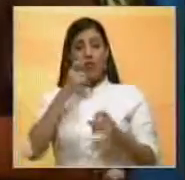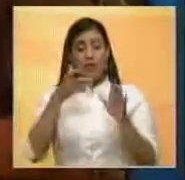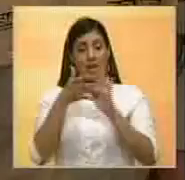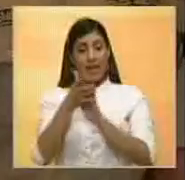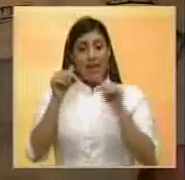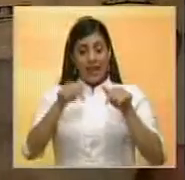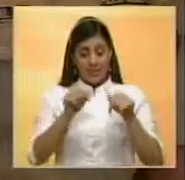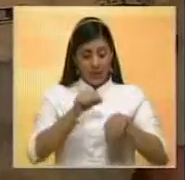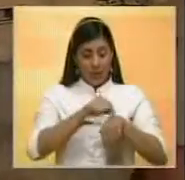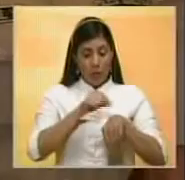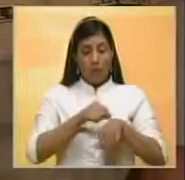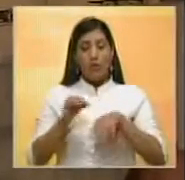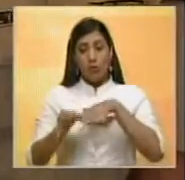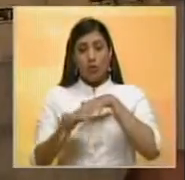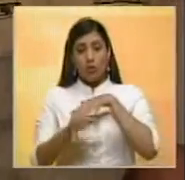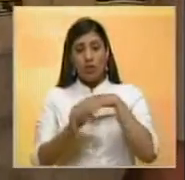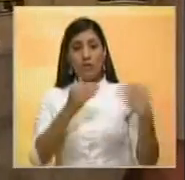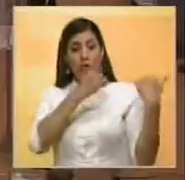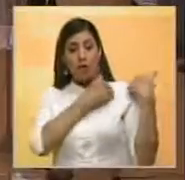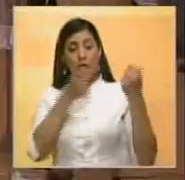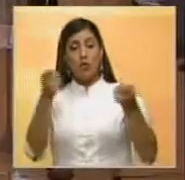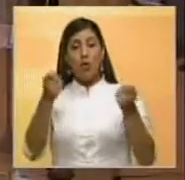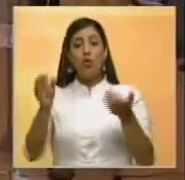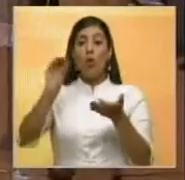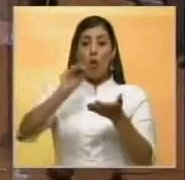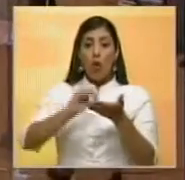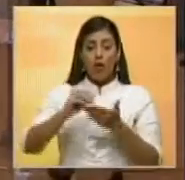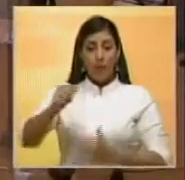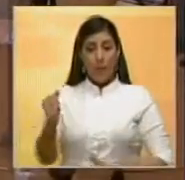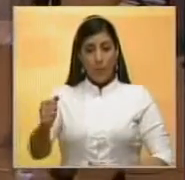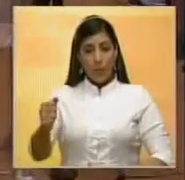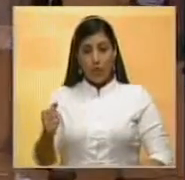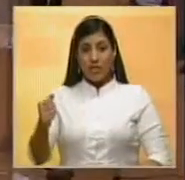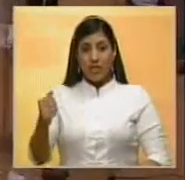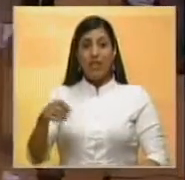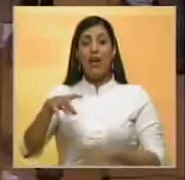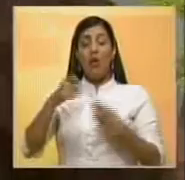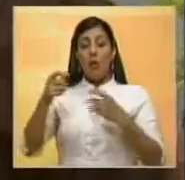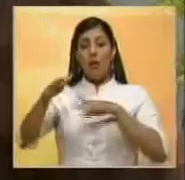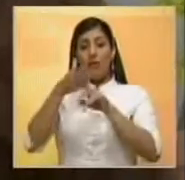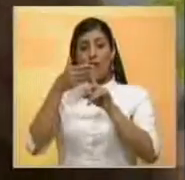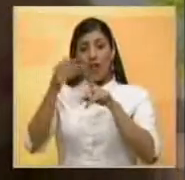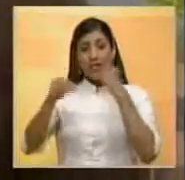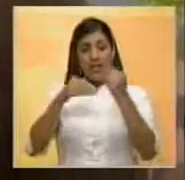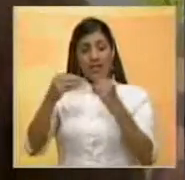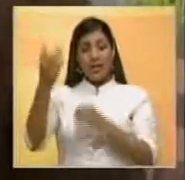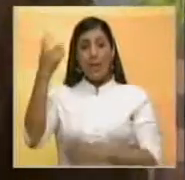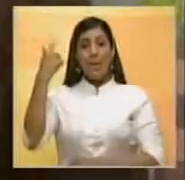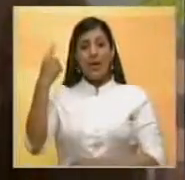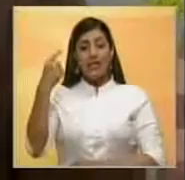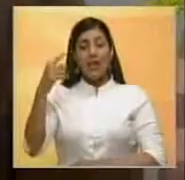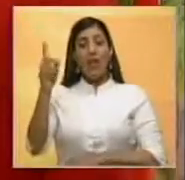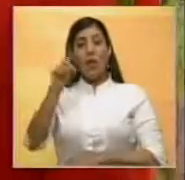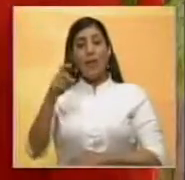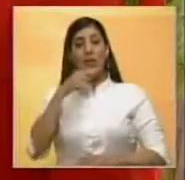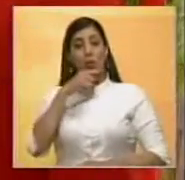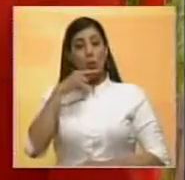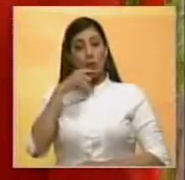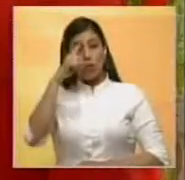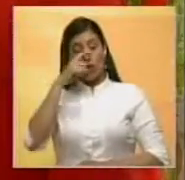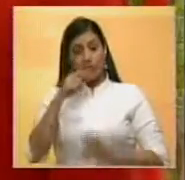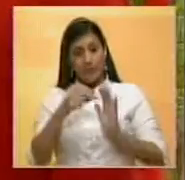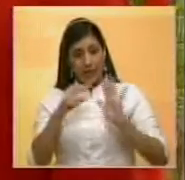que desde este momento el municipio asume el control nuevamente de la policía tras los hechos violentos registrados el pasado mes de octubre del